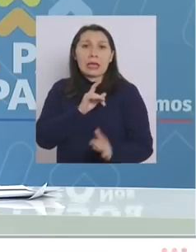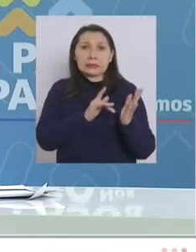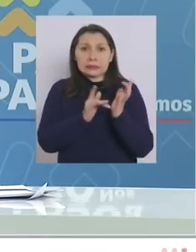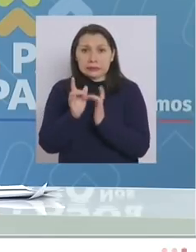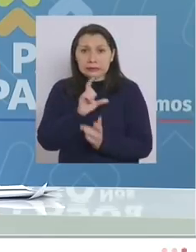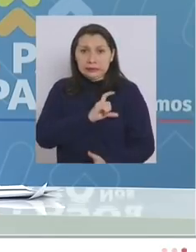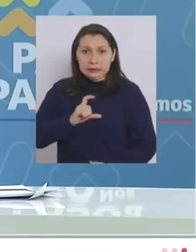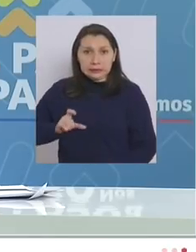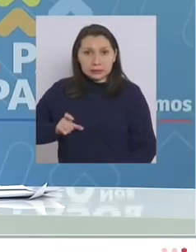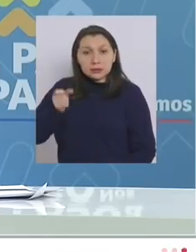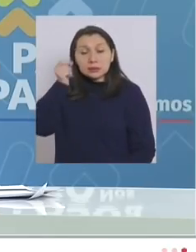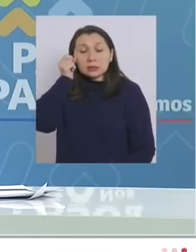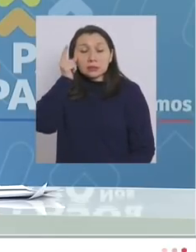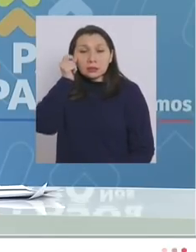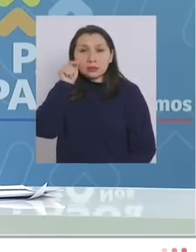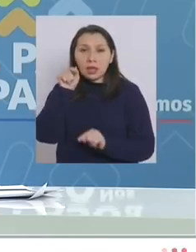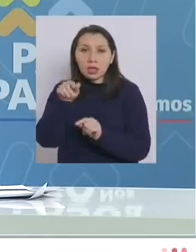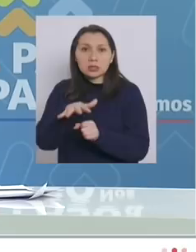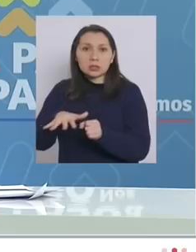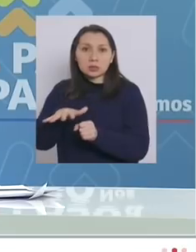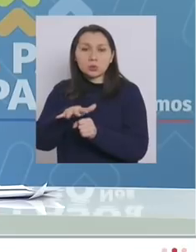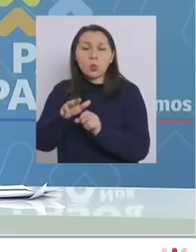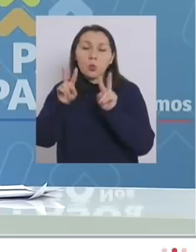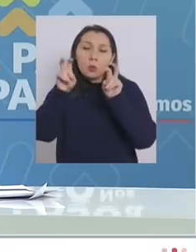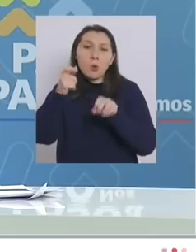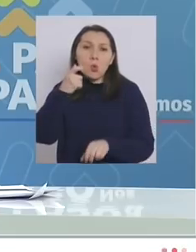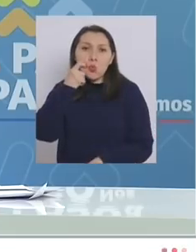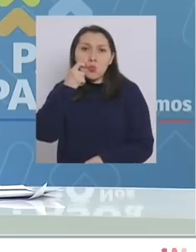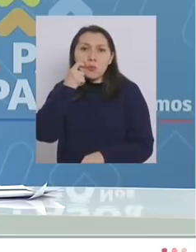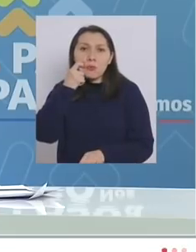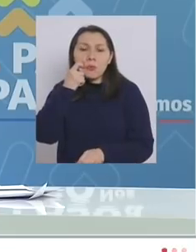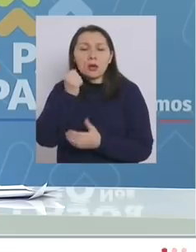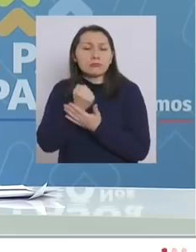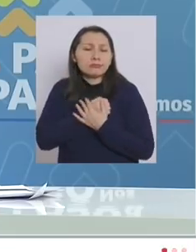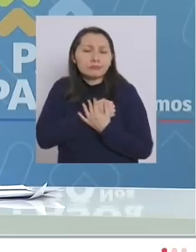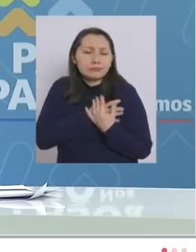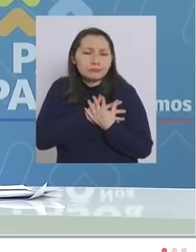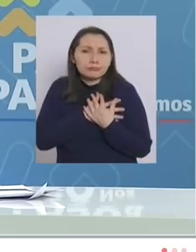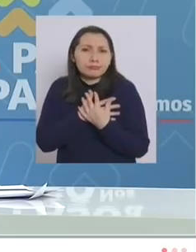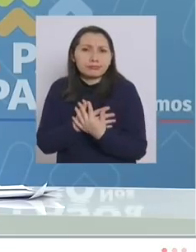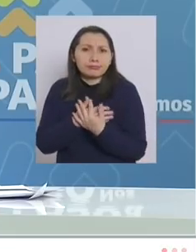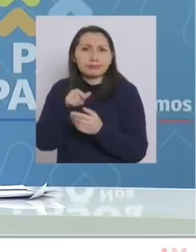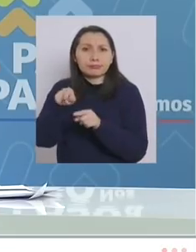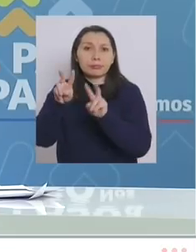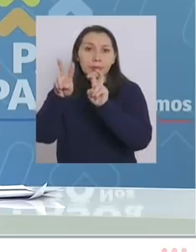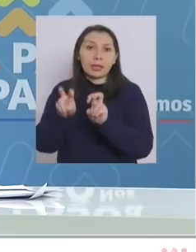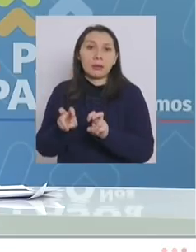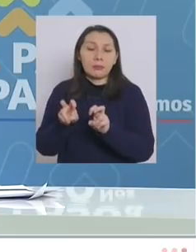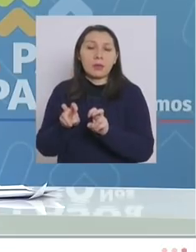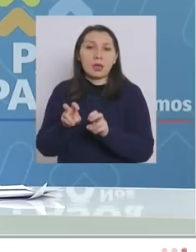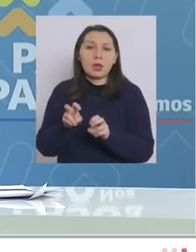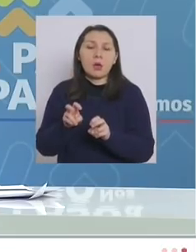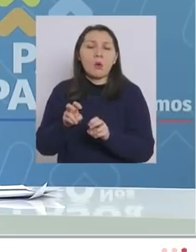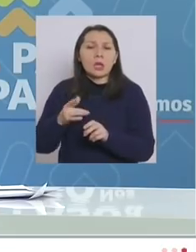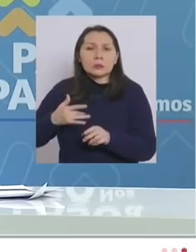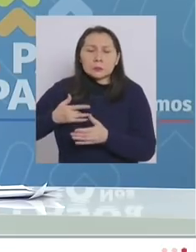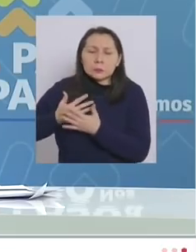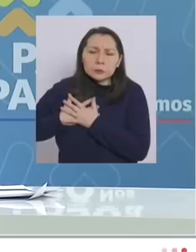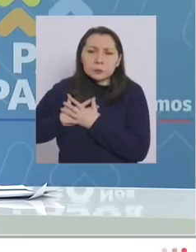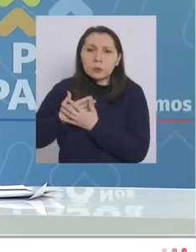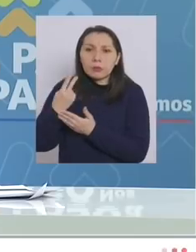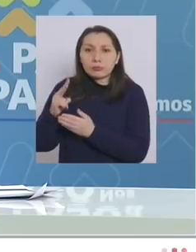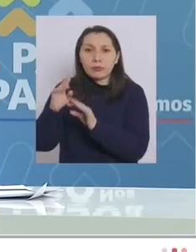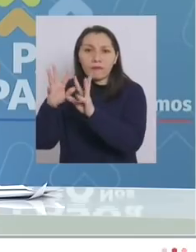deberían entender que aquí había una razón humanitaria, de caridad y de compasión con